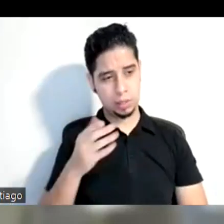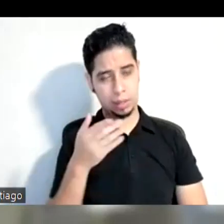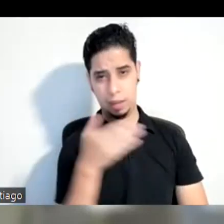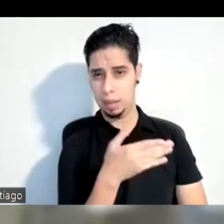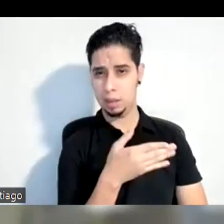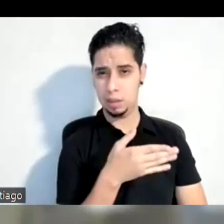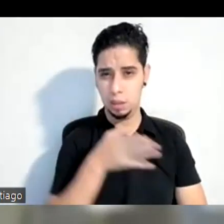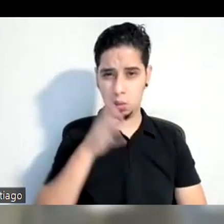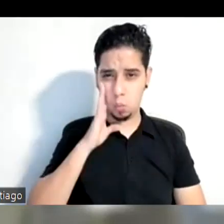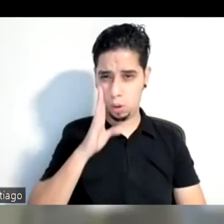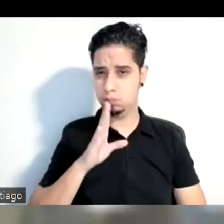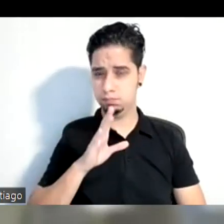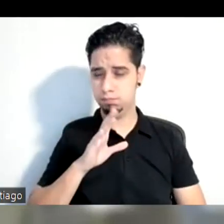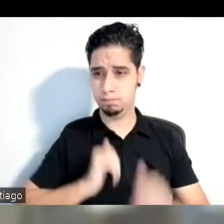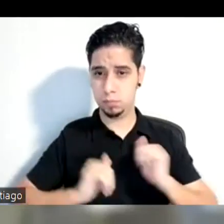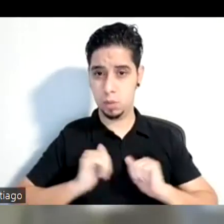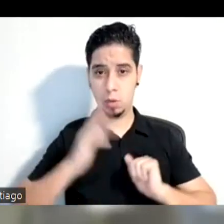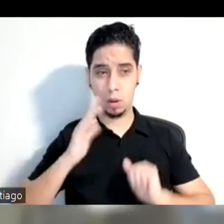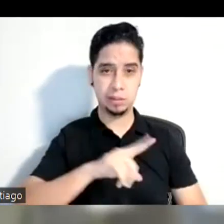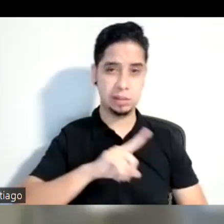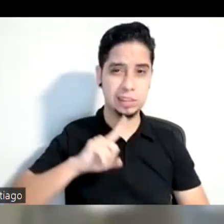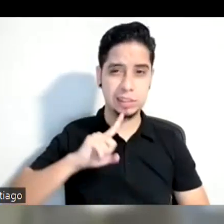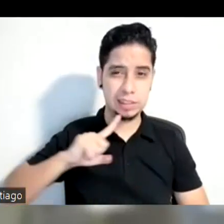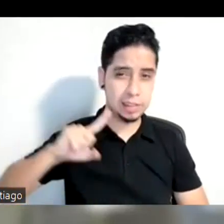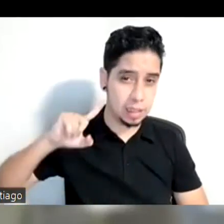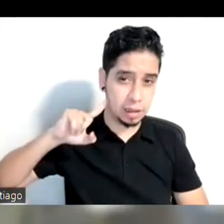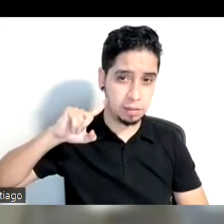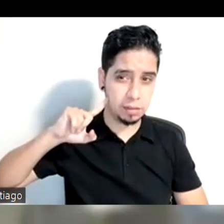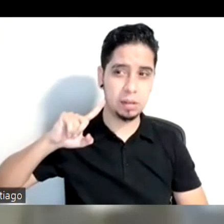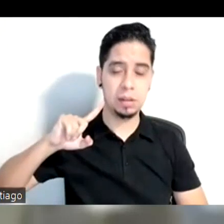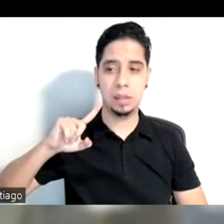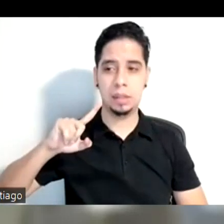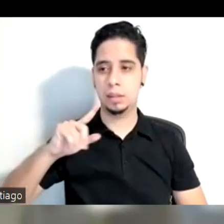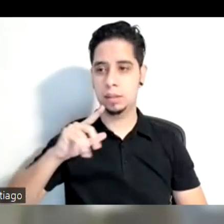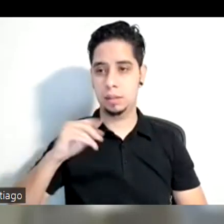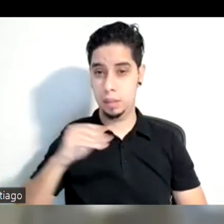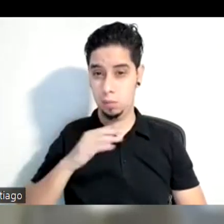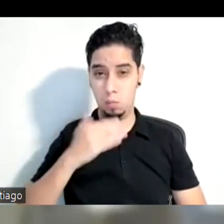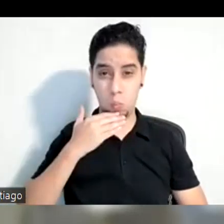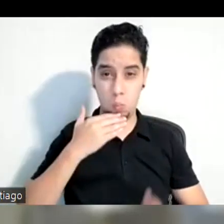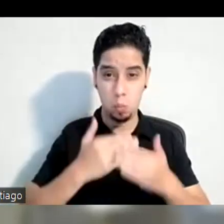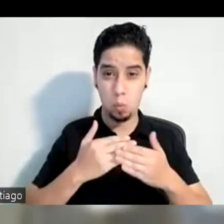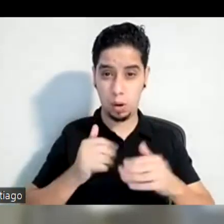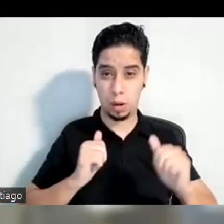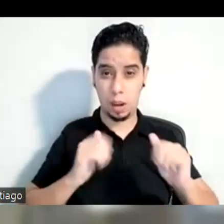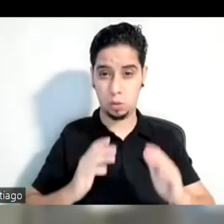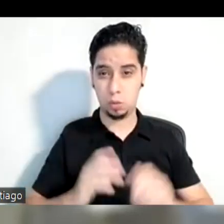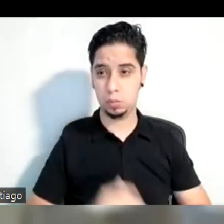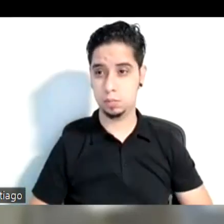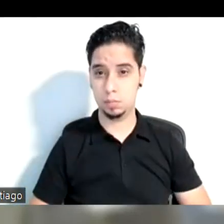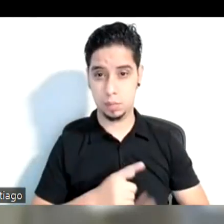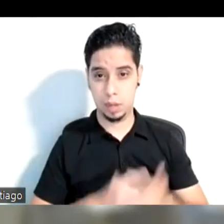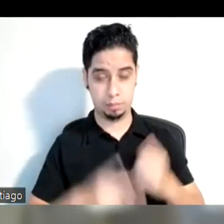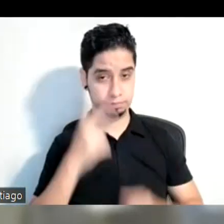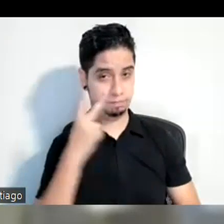que debe hacer ese personaje porque es una persona sola y es un excelente actor. Tanto así que, mira, le dieron